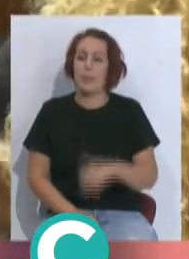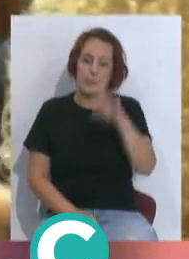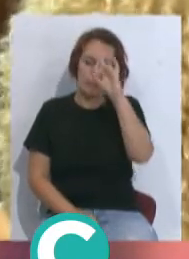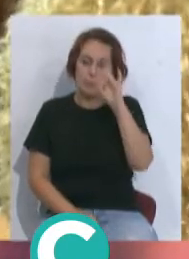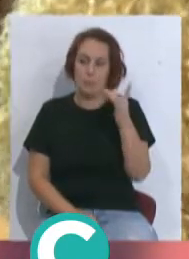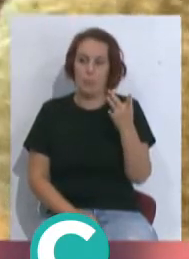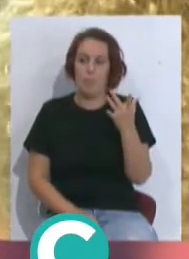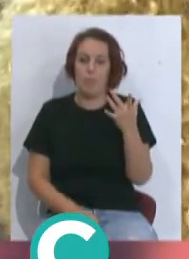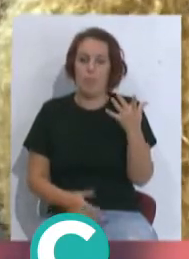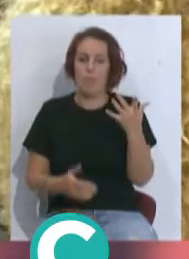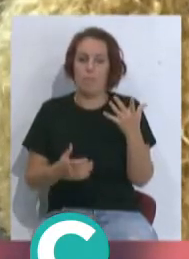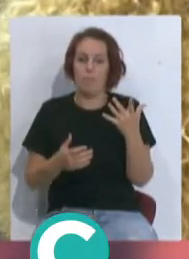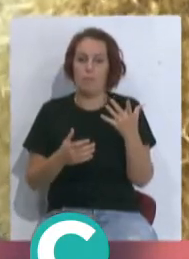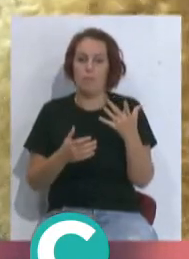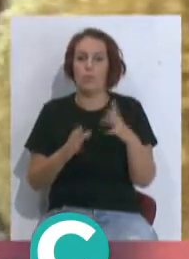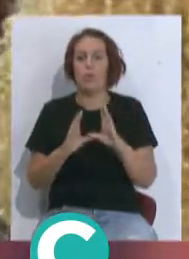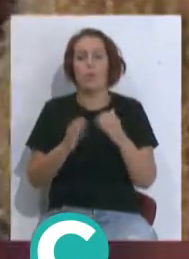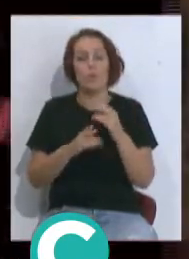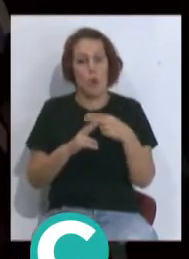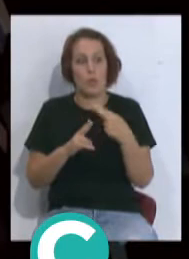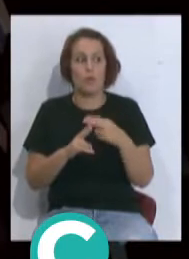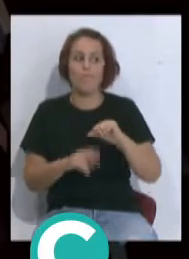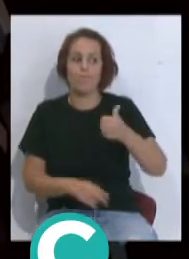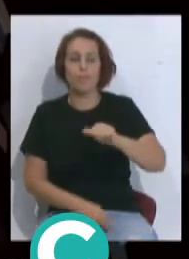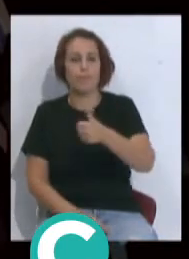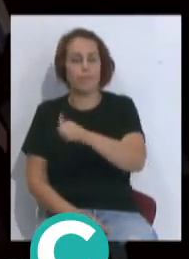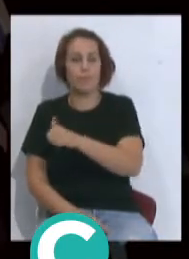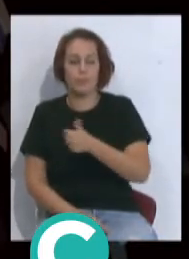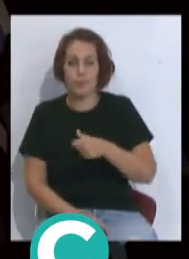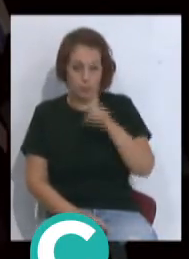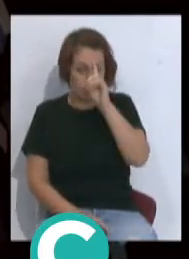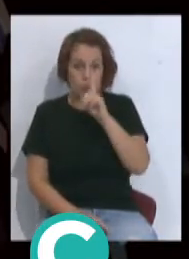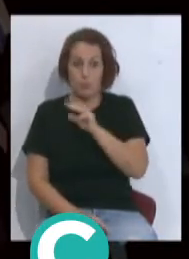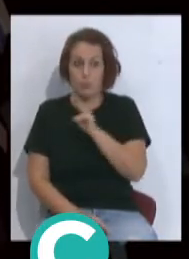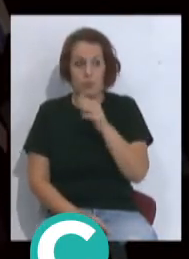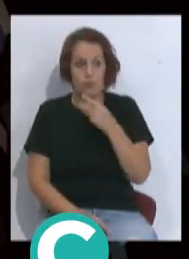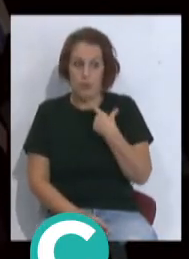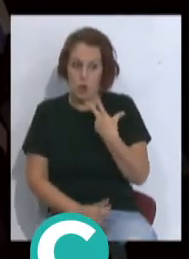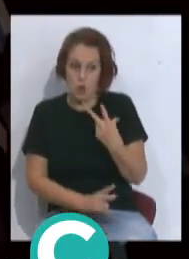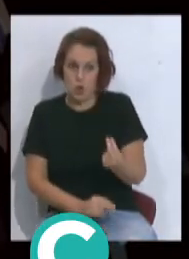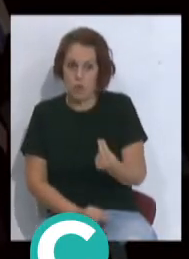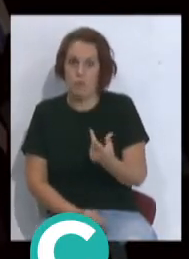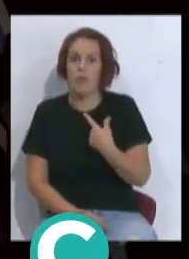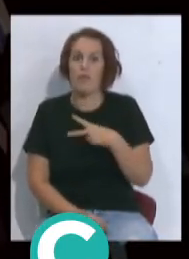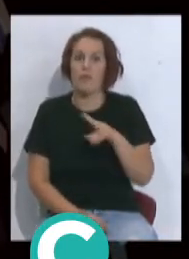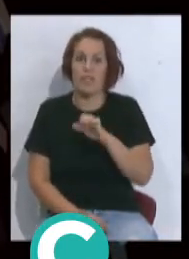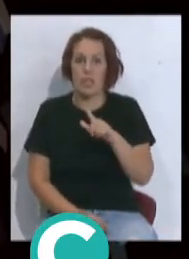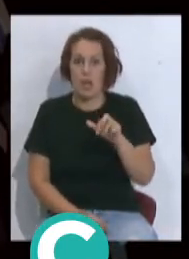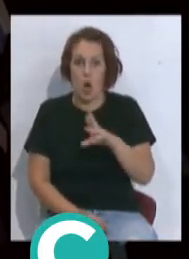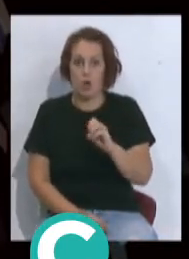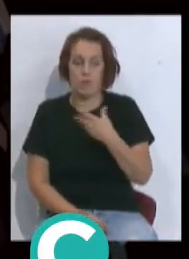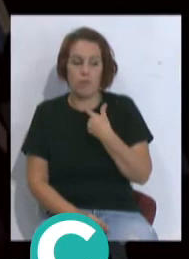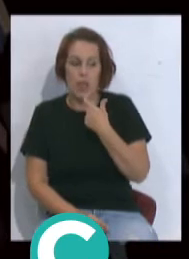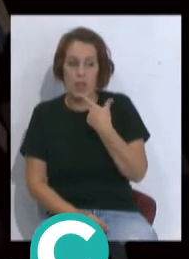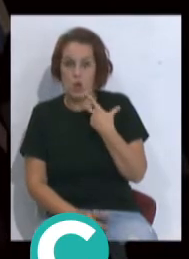idea todos los distintos grupos políticos. No sé, de momento el PP ha dicho que no, obviamente. Domingo Villero ha dicho que no. Y estará un